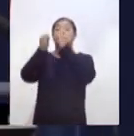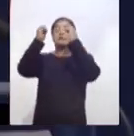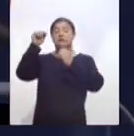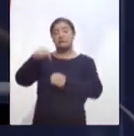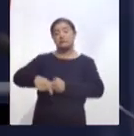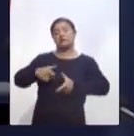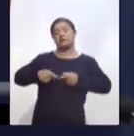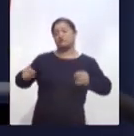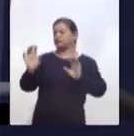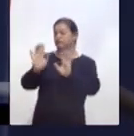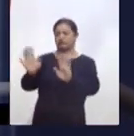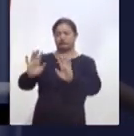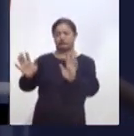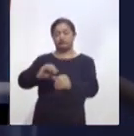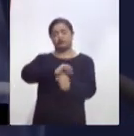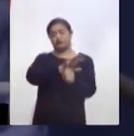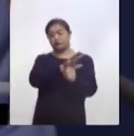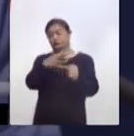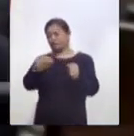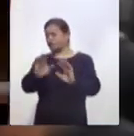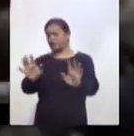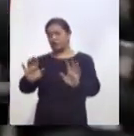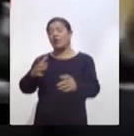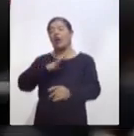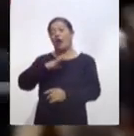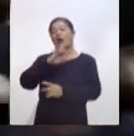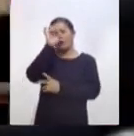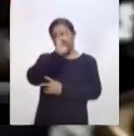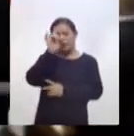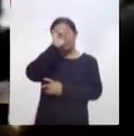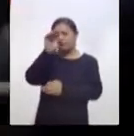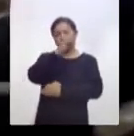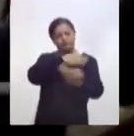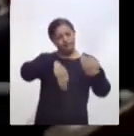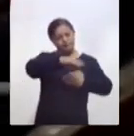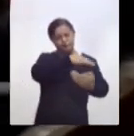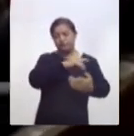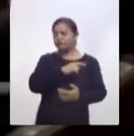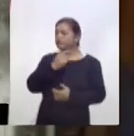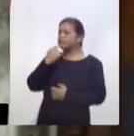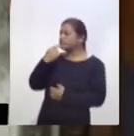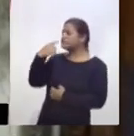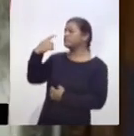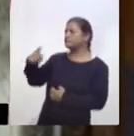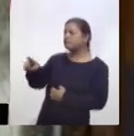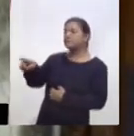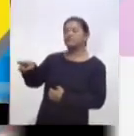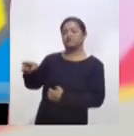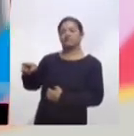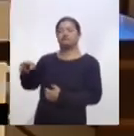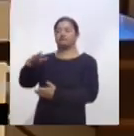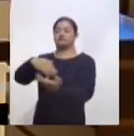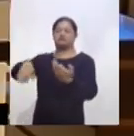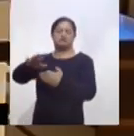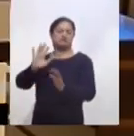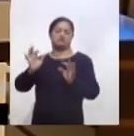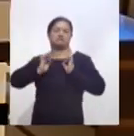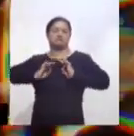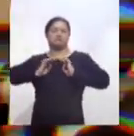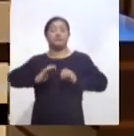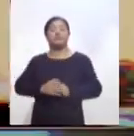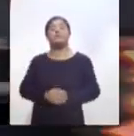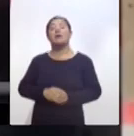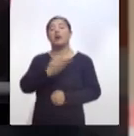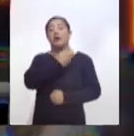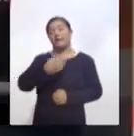emergencia para contener al coronavirus, pese a recomendaciones del Parlamento, las autoridades locales y el Ministerio de Salud. El presidente